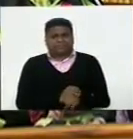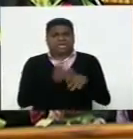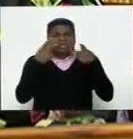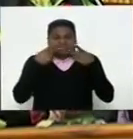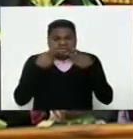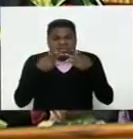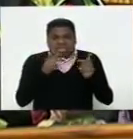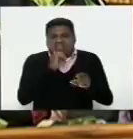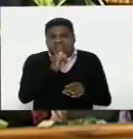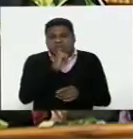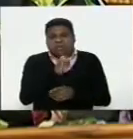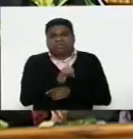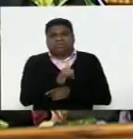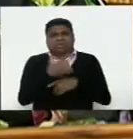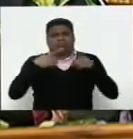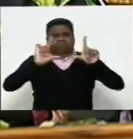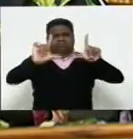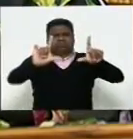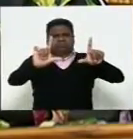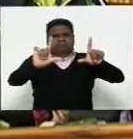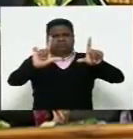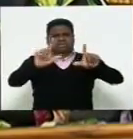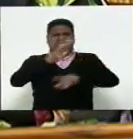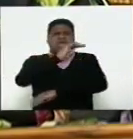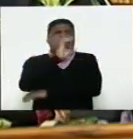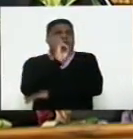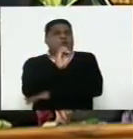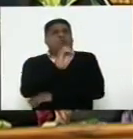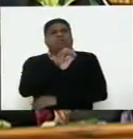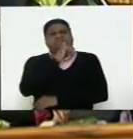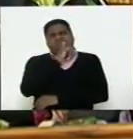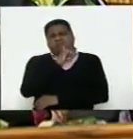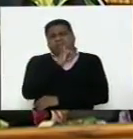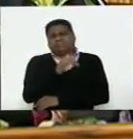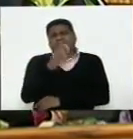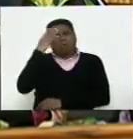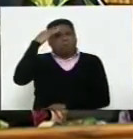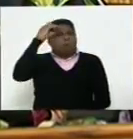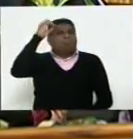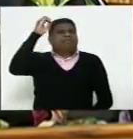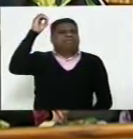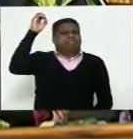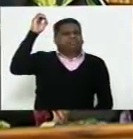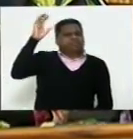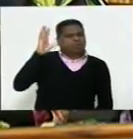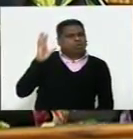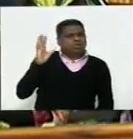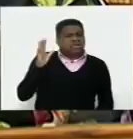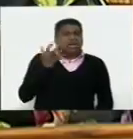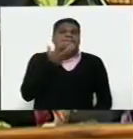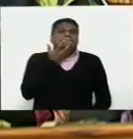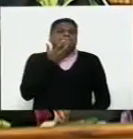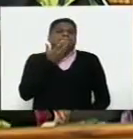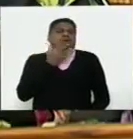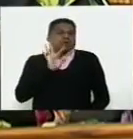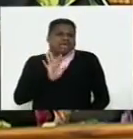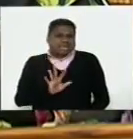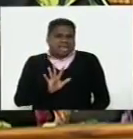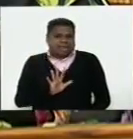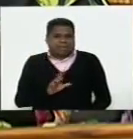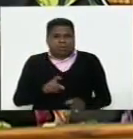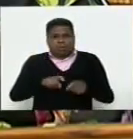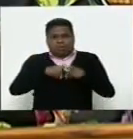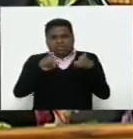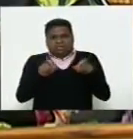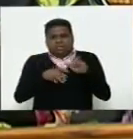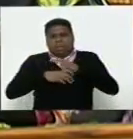difundir imágenes, sonidos, información u opiniones que presenten prácticas contrarias a lo